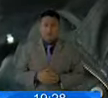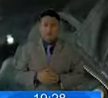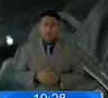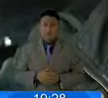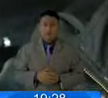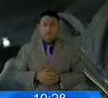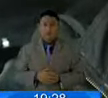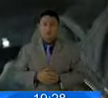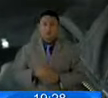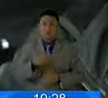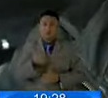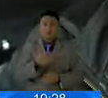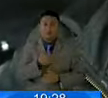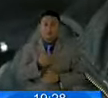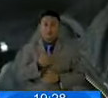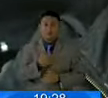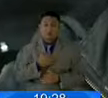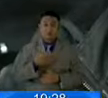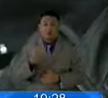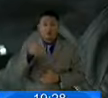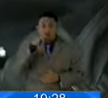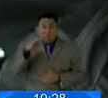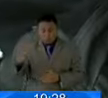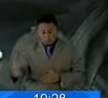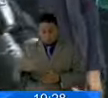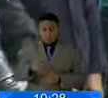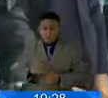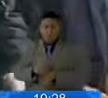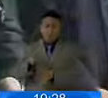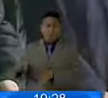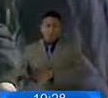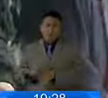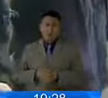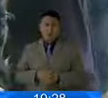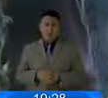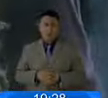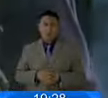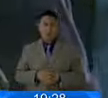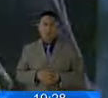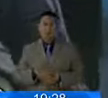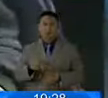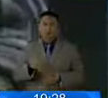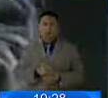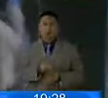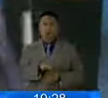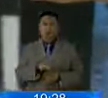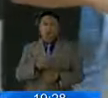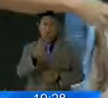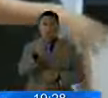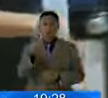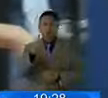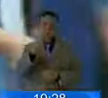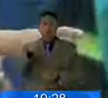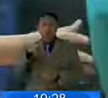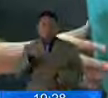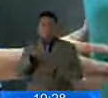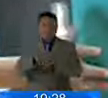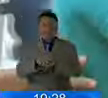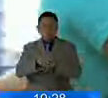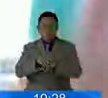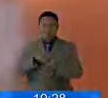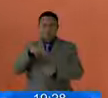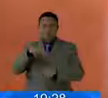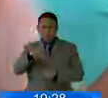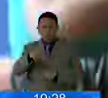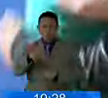Por haberle abandonado desde que era muy pequeño. Por fin llegó el momento esperado. A paso lento los dos caminaron y se toparon en el centro